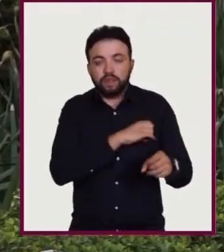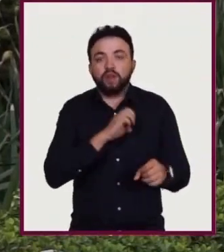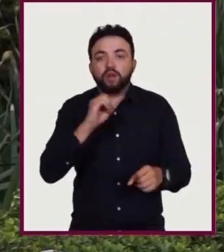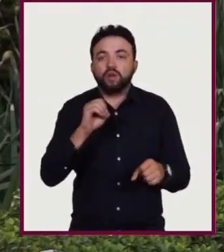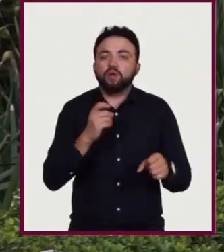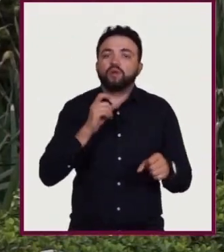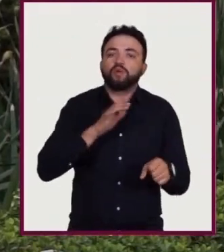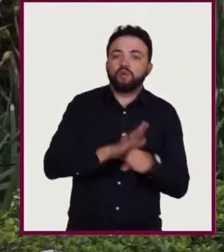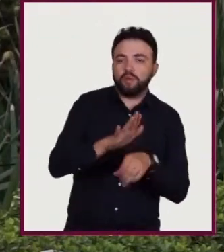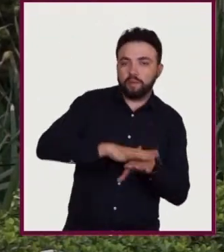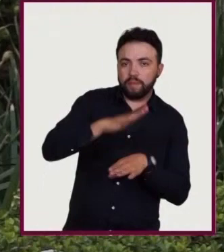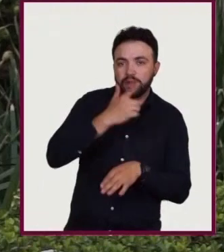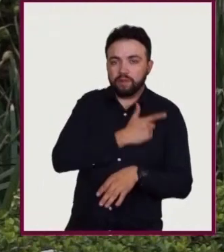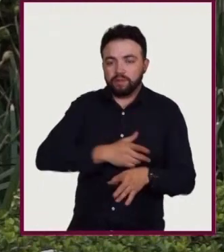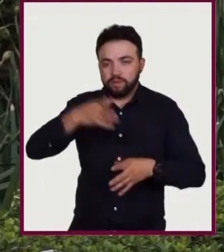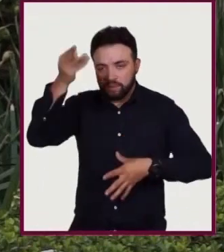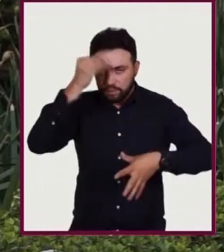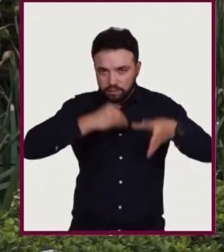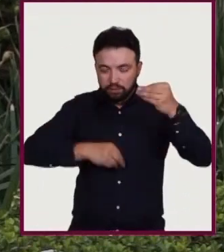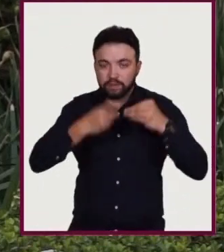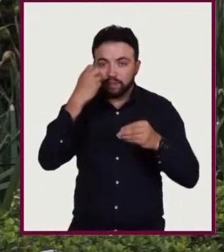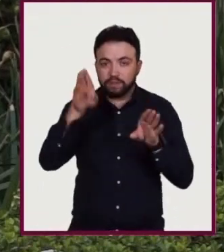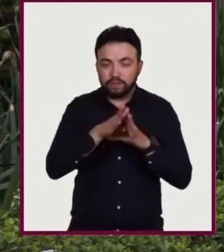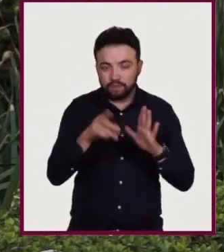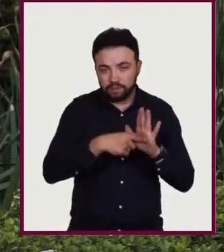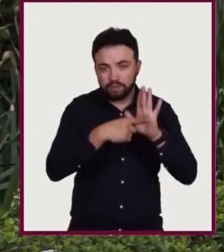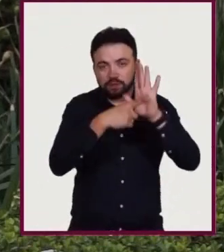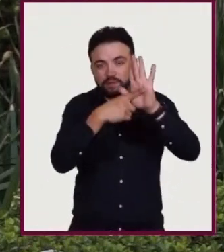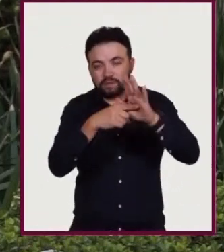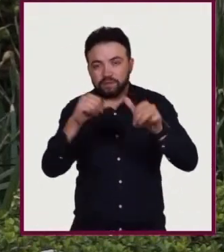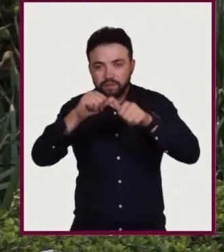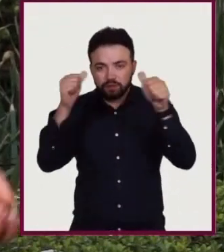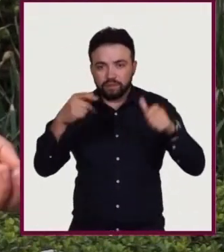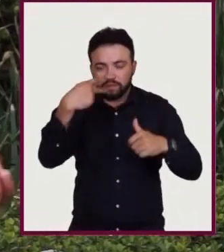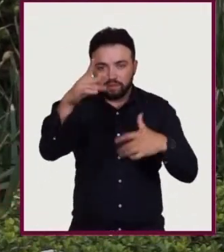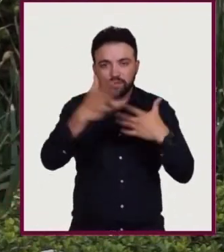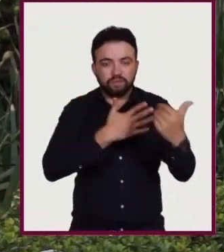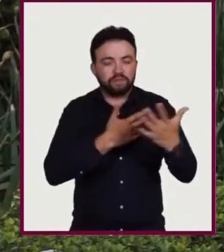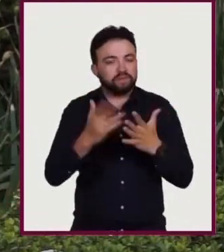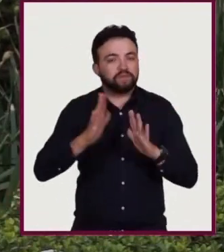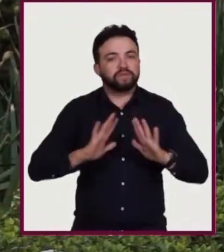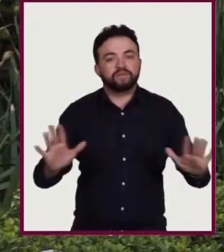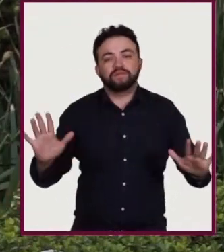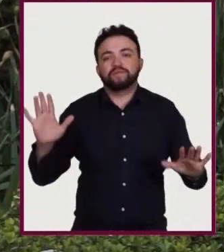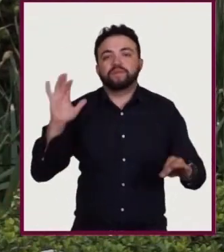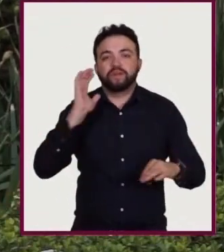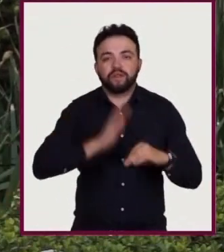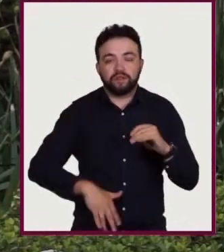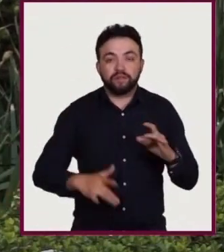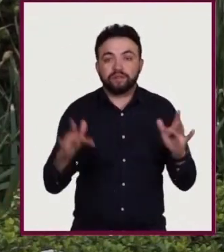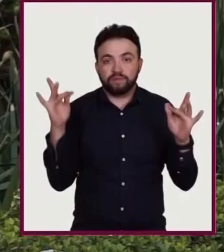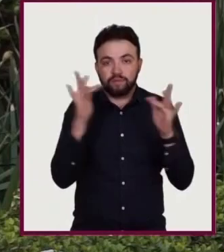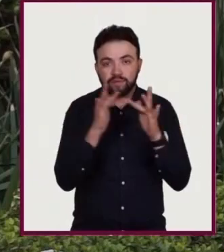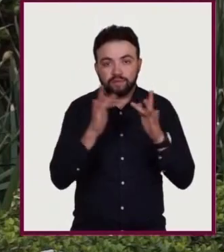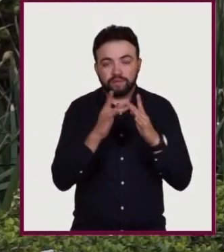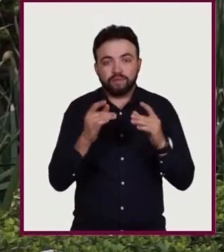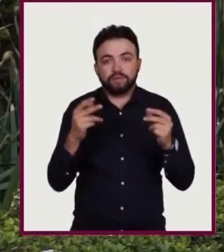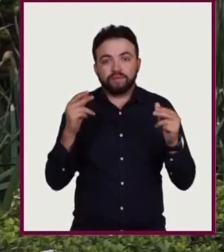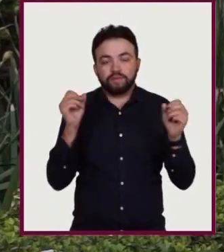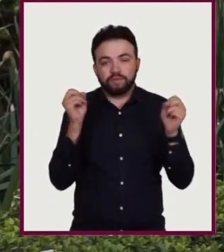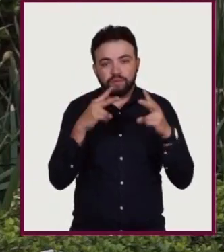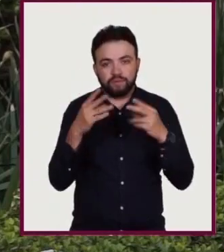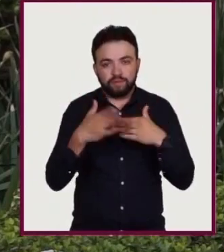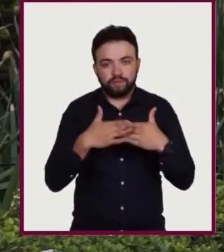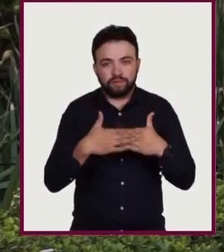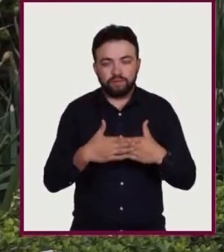gustaría aprender. Este episodio de la sección de artes, el arte en tus manos, ha llegado a su fin. Estamos en contacto. Hasta pronto.